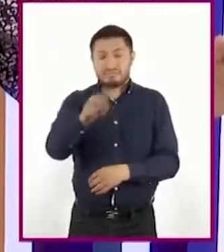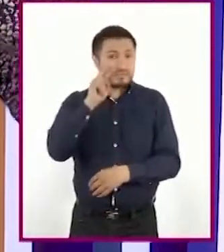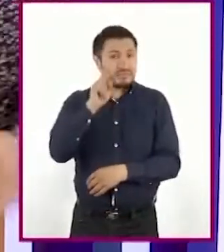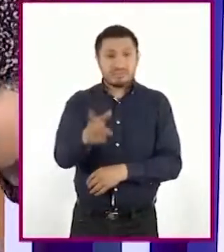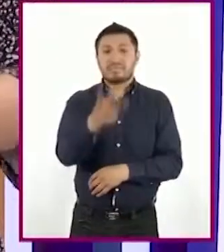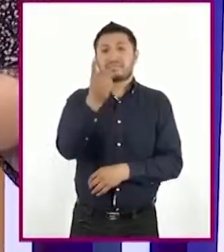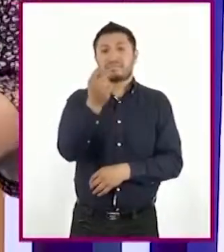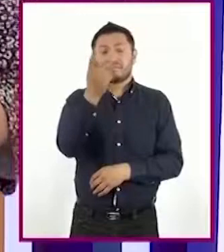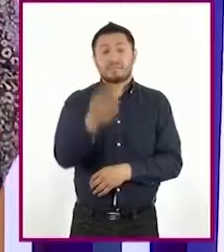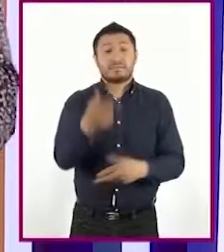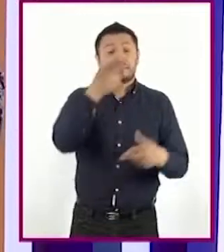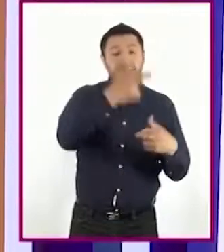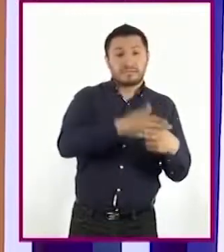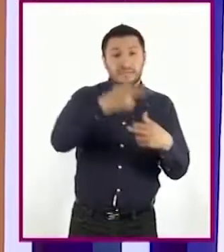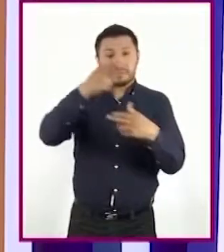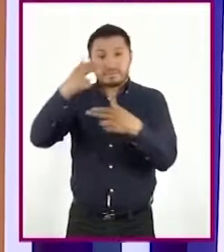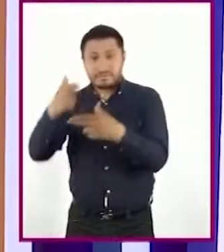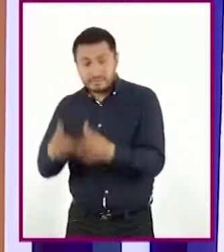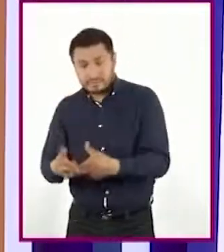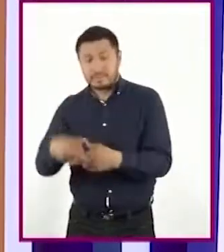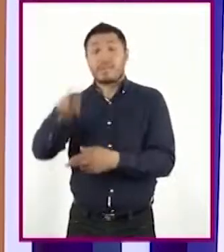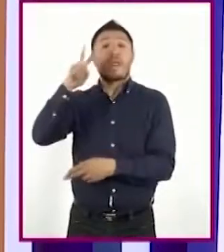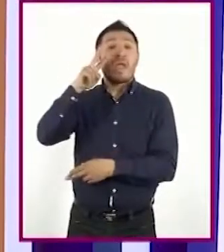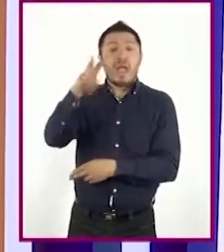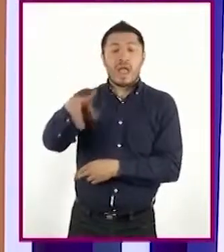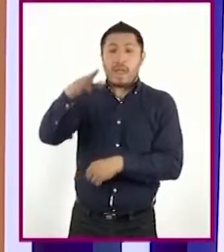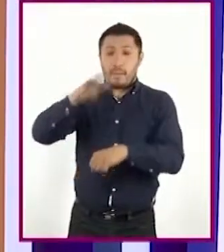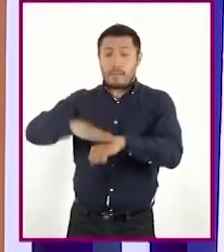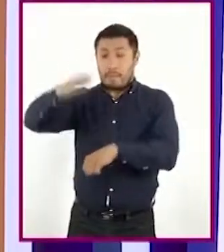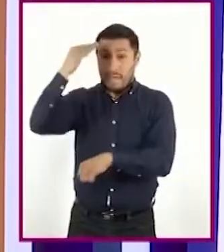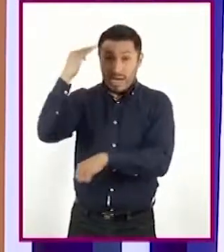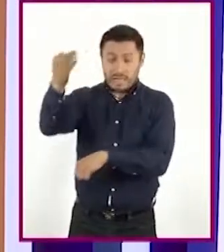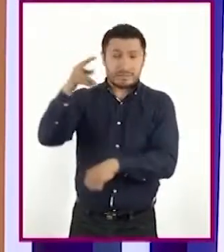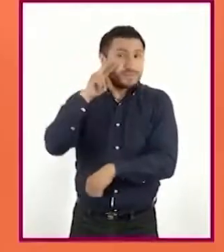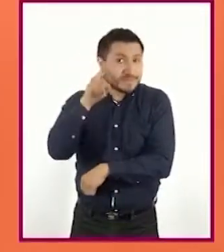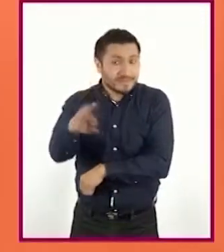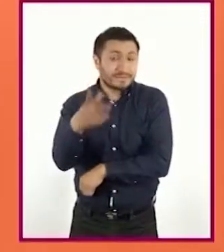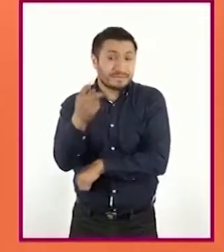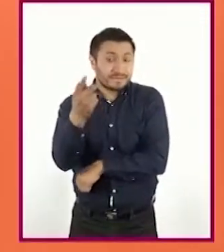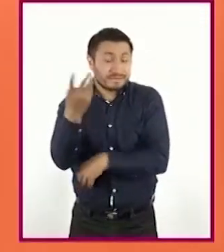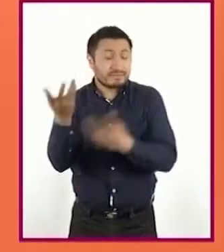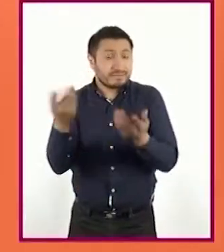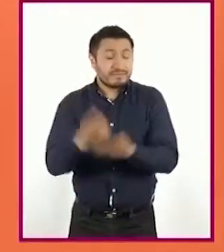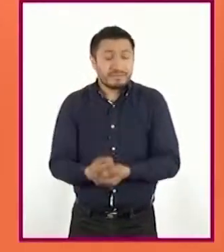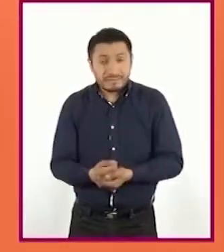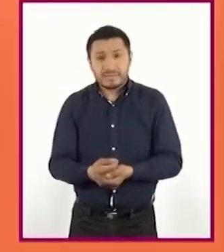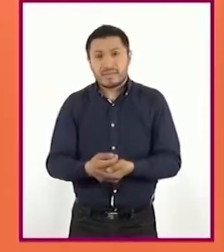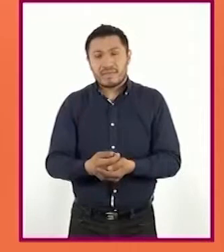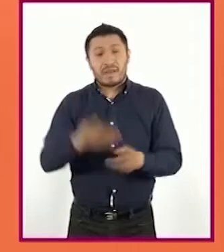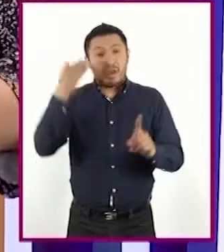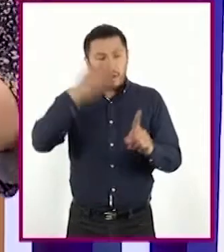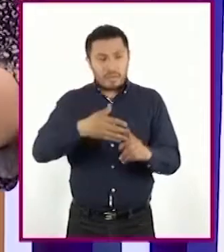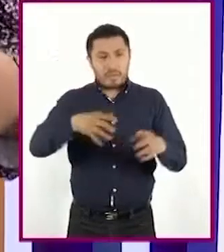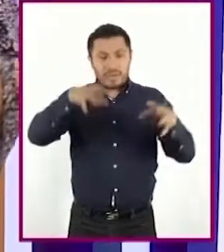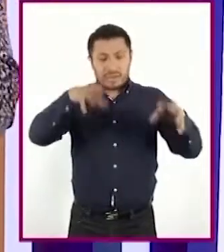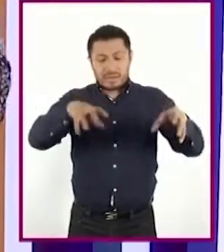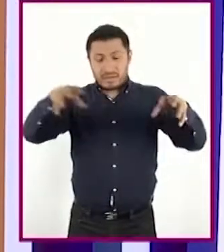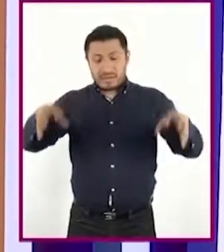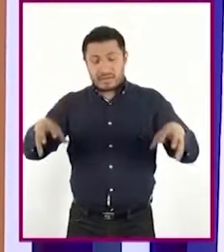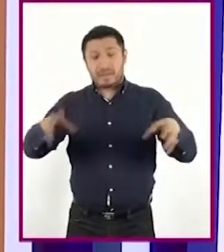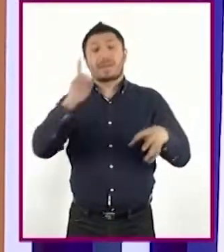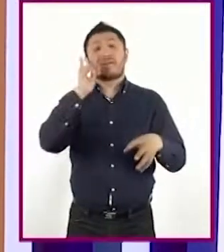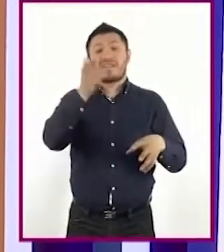televisión hasta los que la ven más tiempo. El objetivo de formar estos 4 grupos